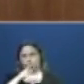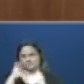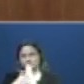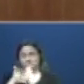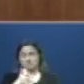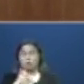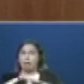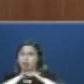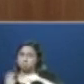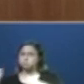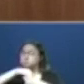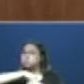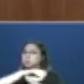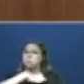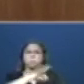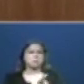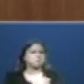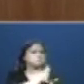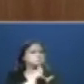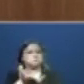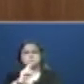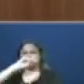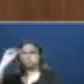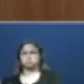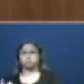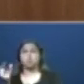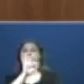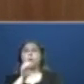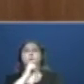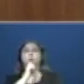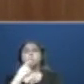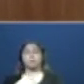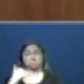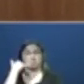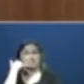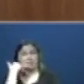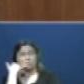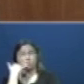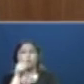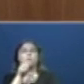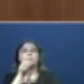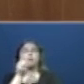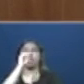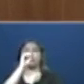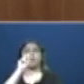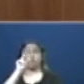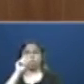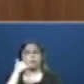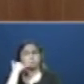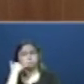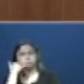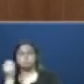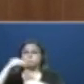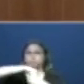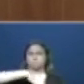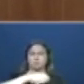red podrá producirse a través de cualquiera de sus puntos e incluso por un medio Tan sencillo como el teléfono de información 012 es obvio que